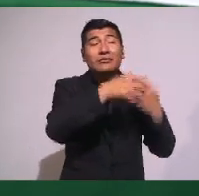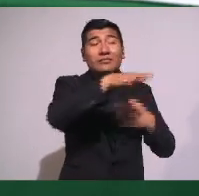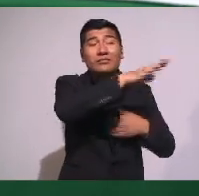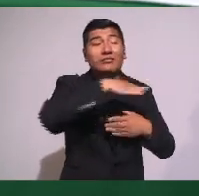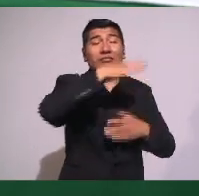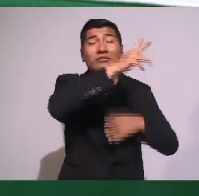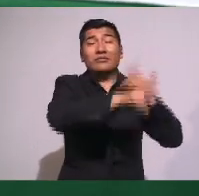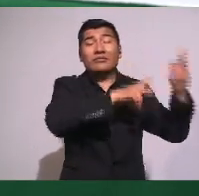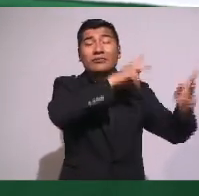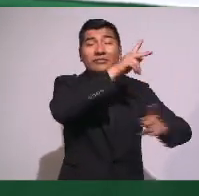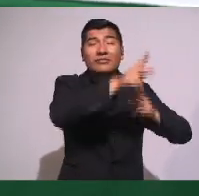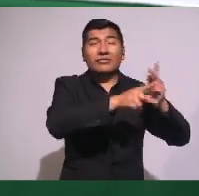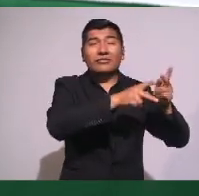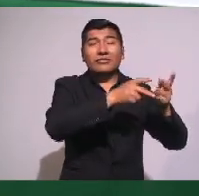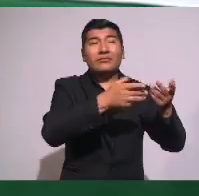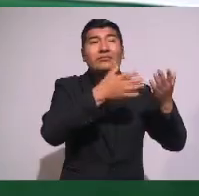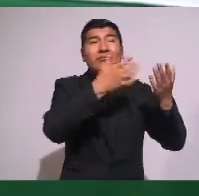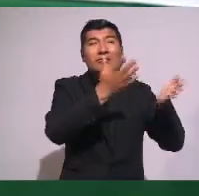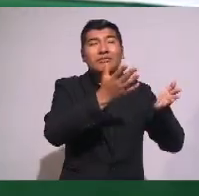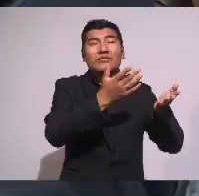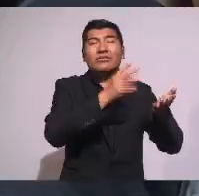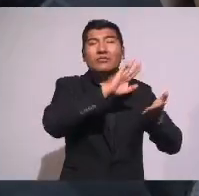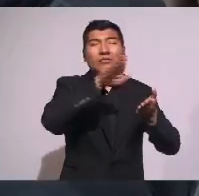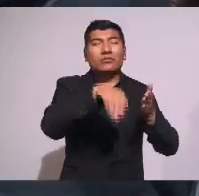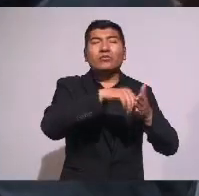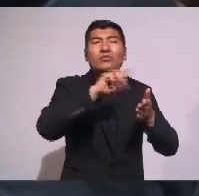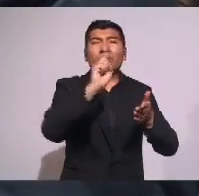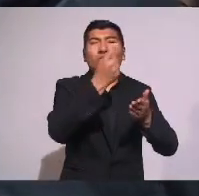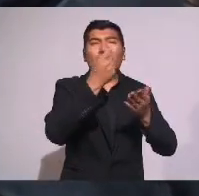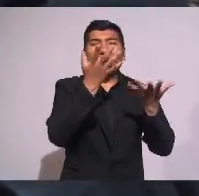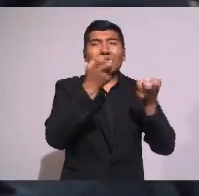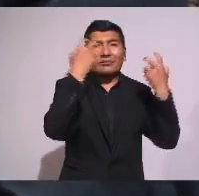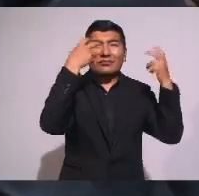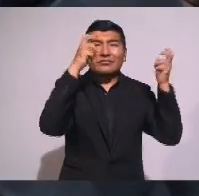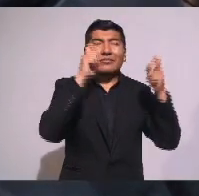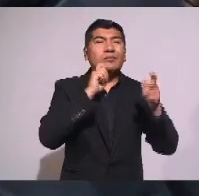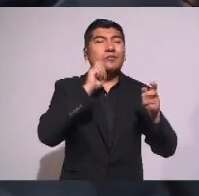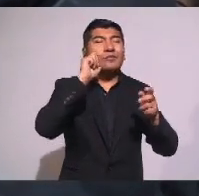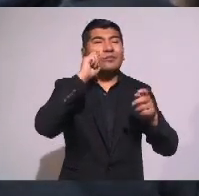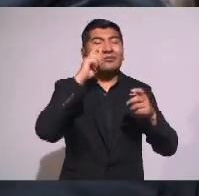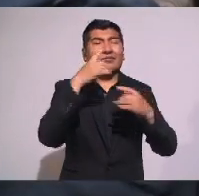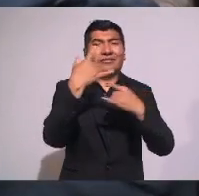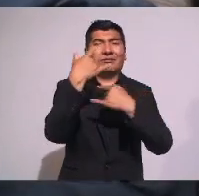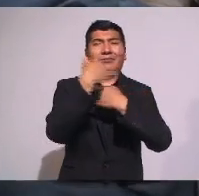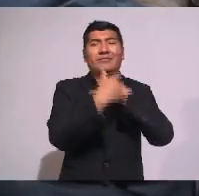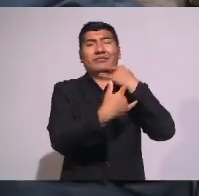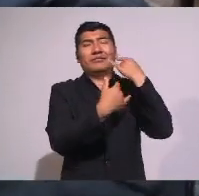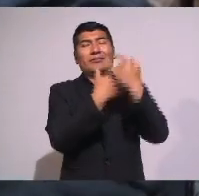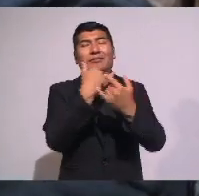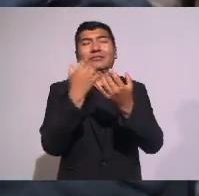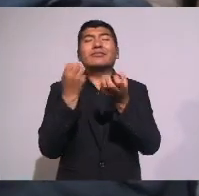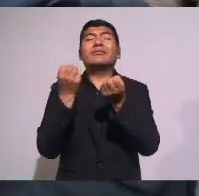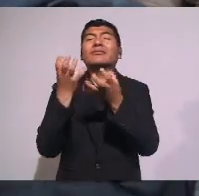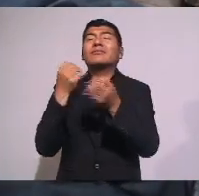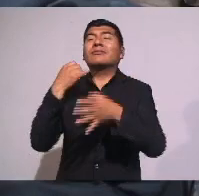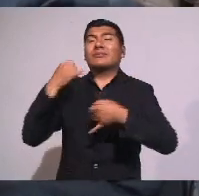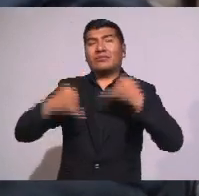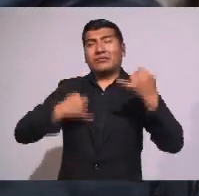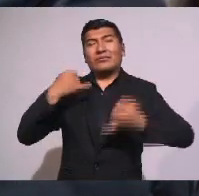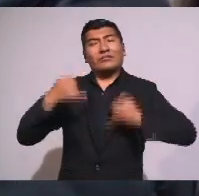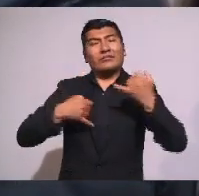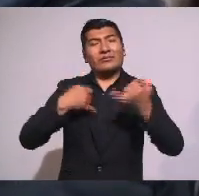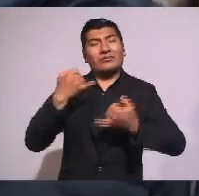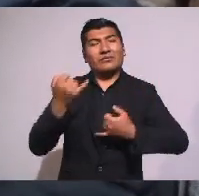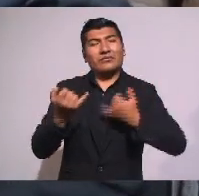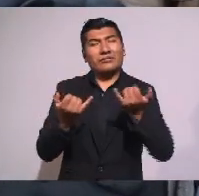el endiosamiento del placer sexual que vive, engaña especialmente a muchos jóvenes y